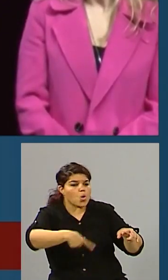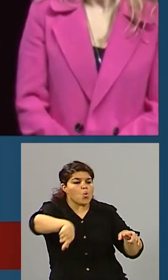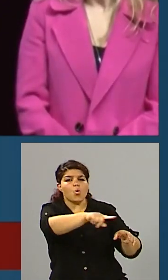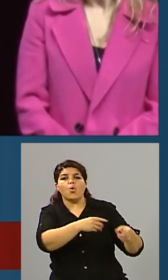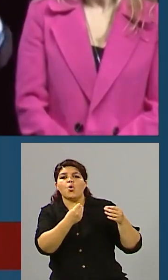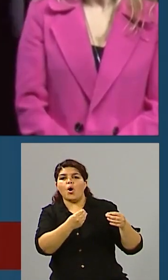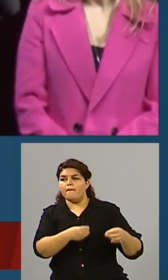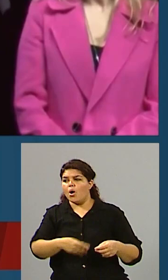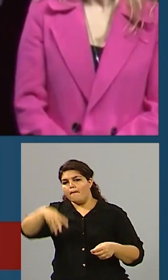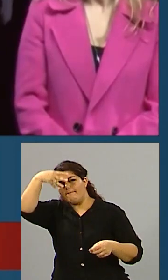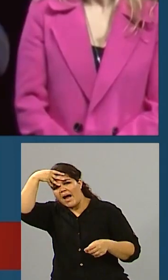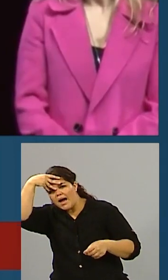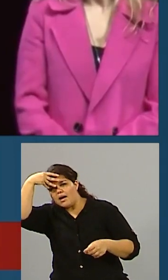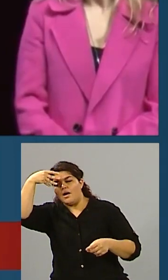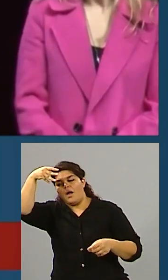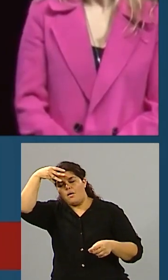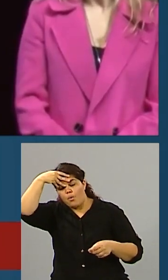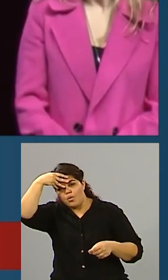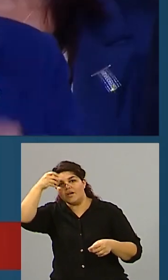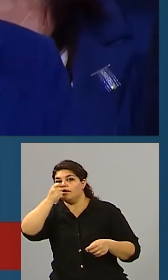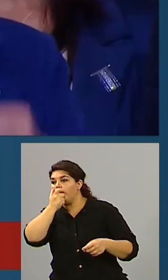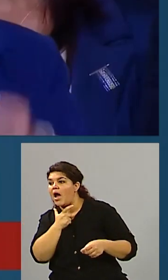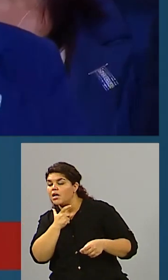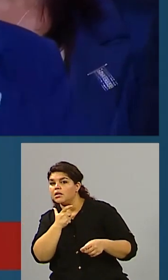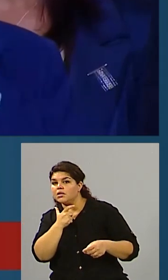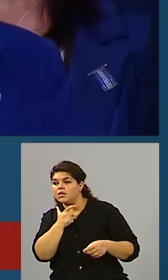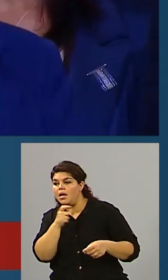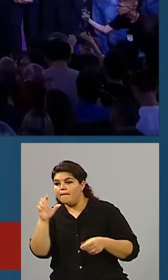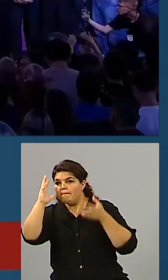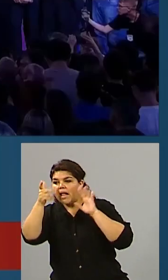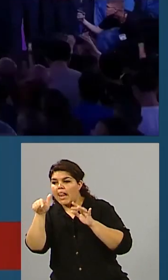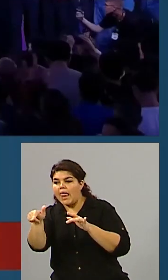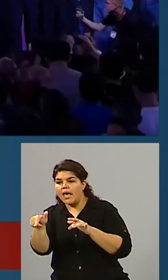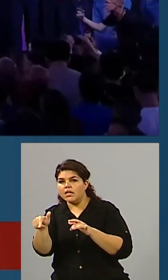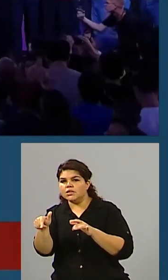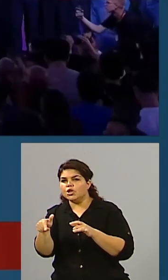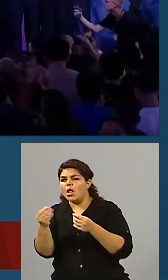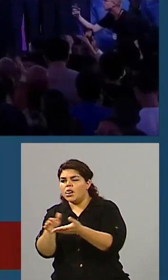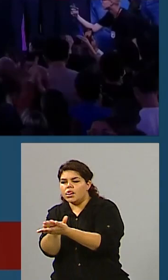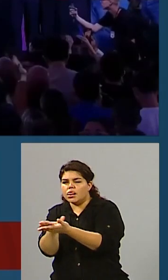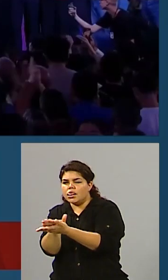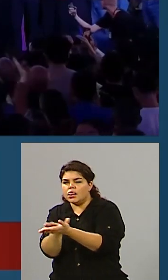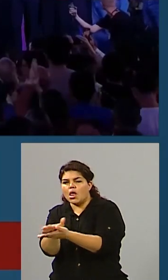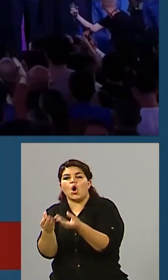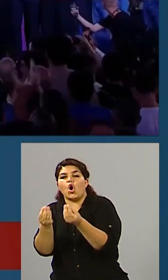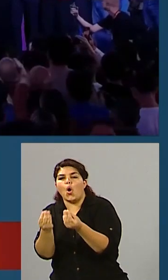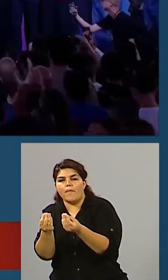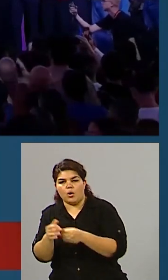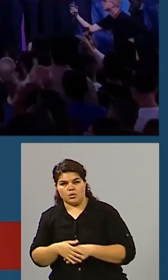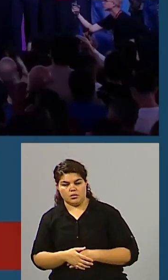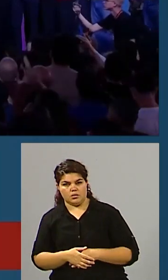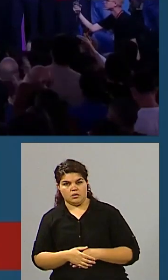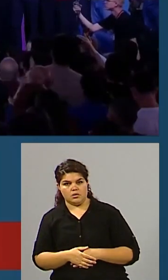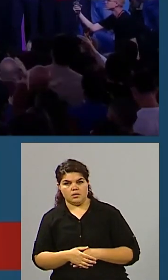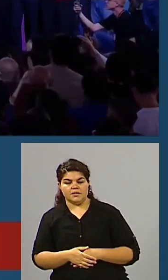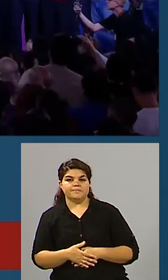y Bullrich en el gobierno, en el armado y en el futuro gobierno de Milei? Por un lado, recordar algo que es